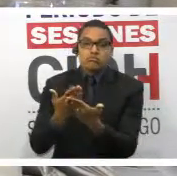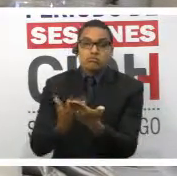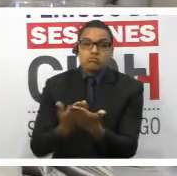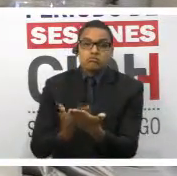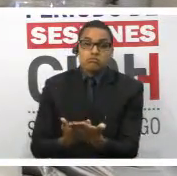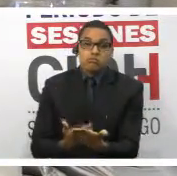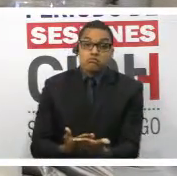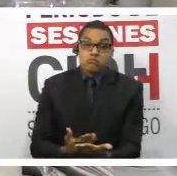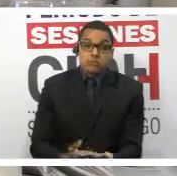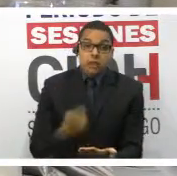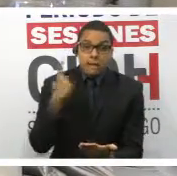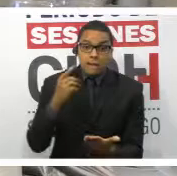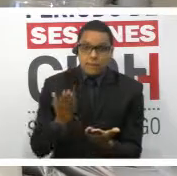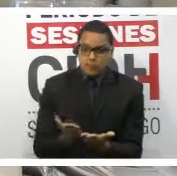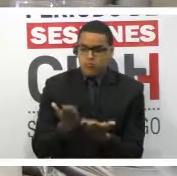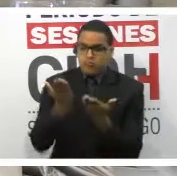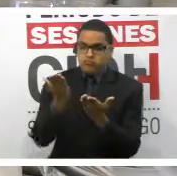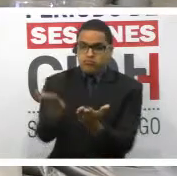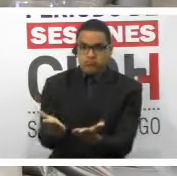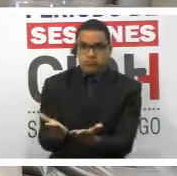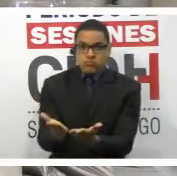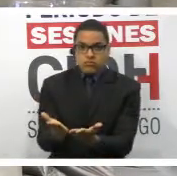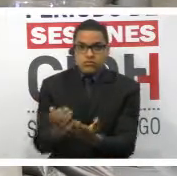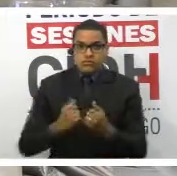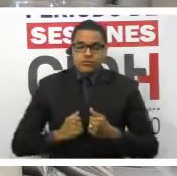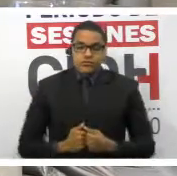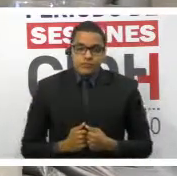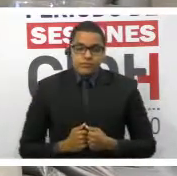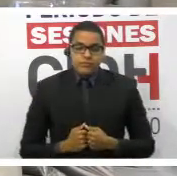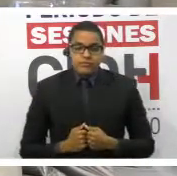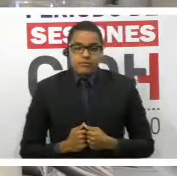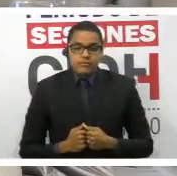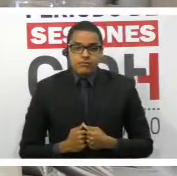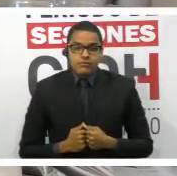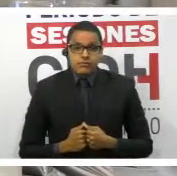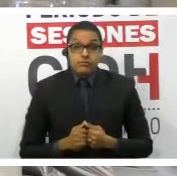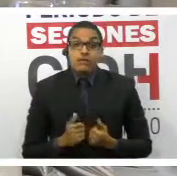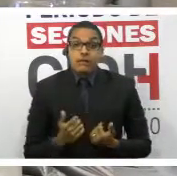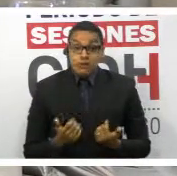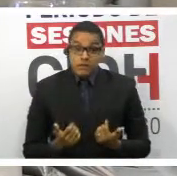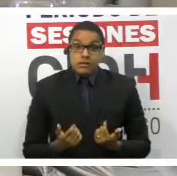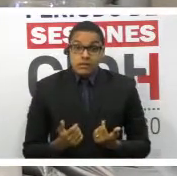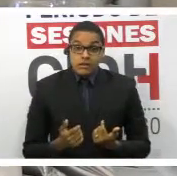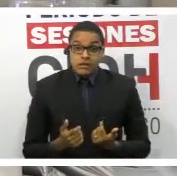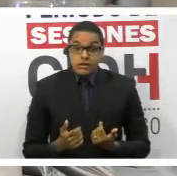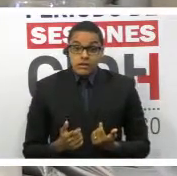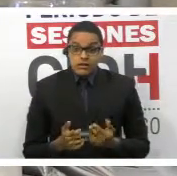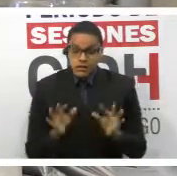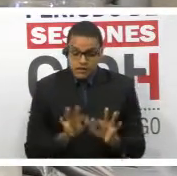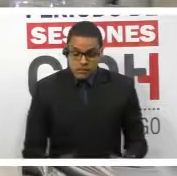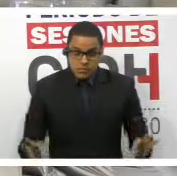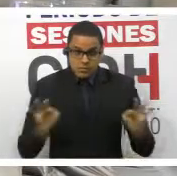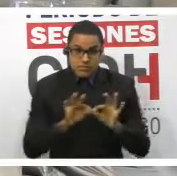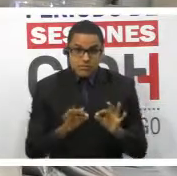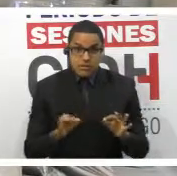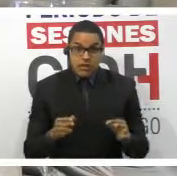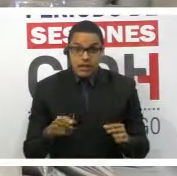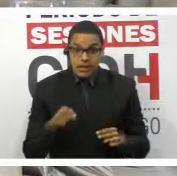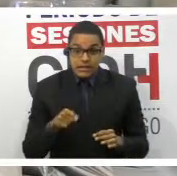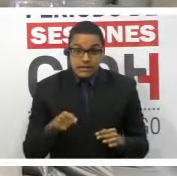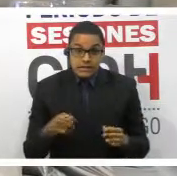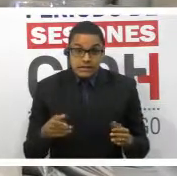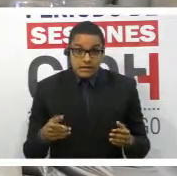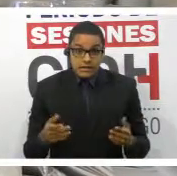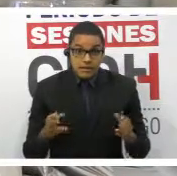datos las estadísticas sobre todo con la zona de estos casos dramáticos de esterilización forzada